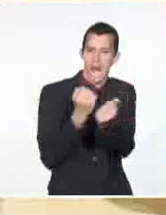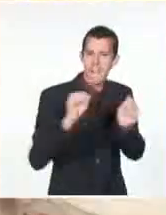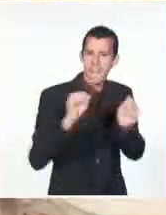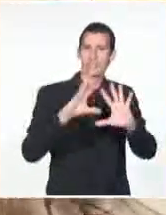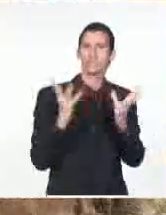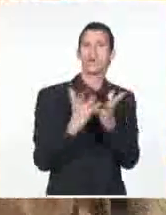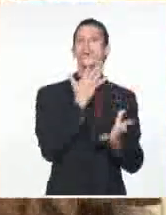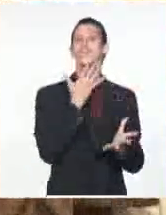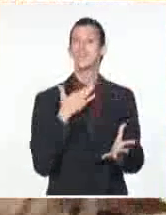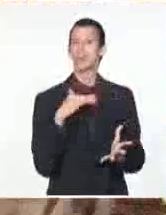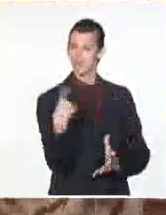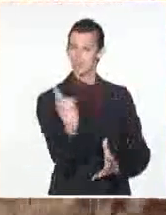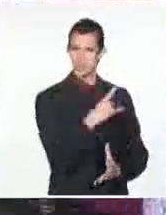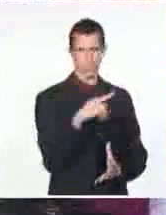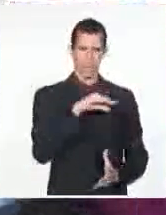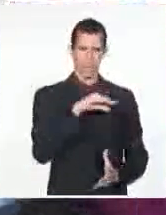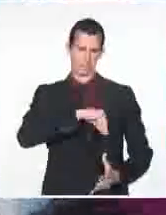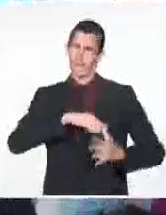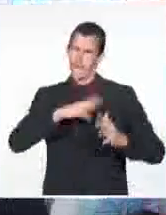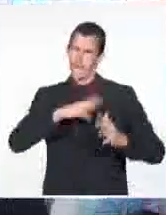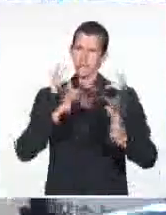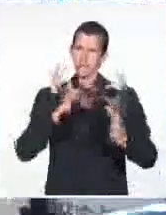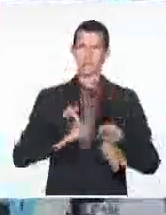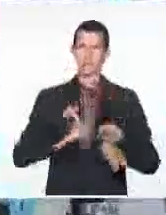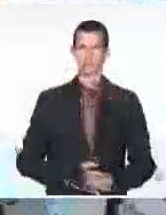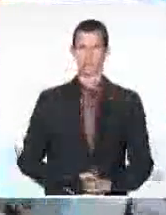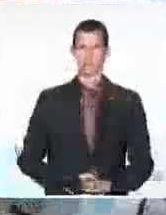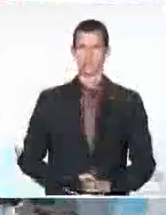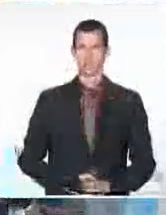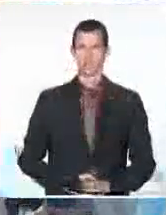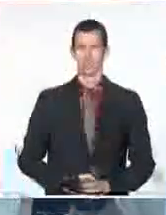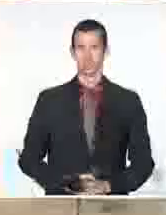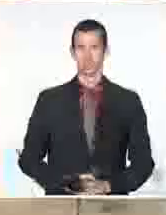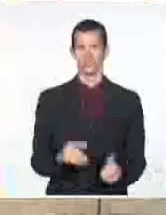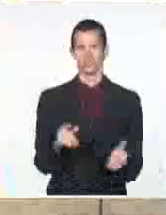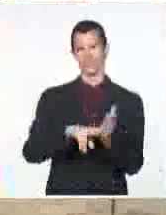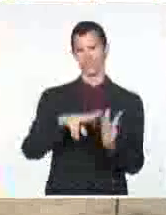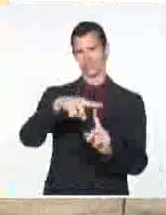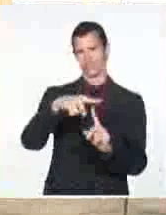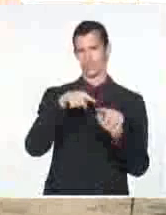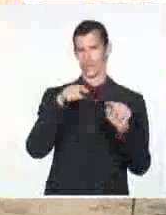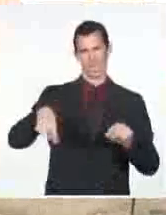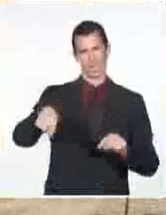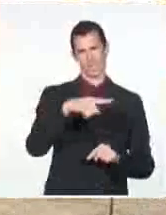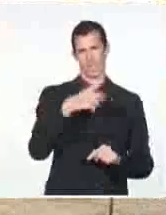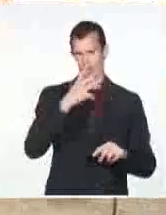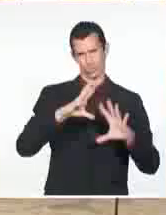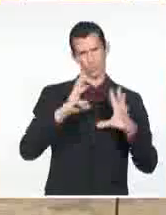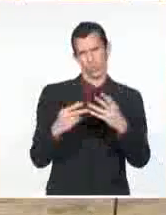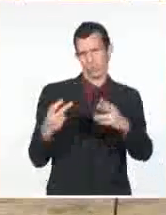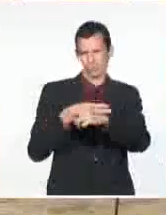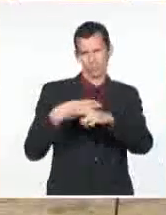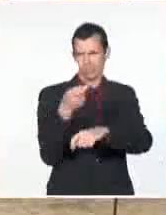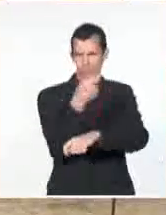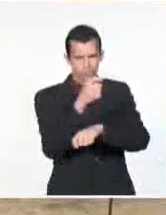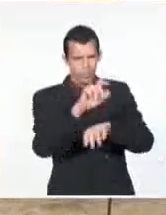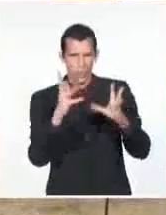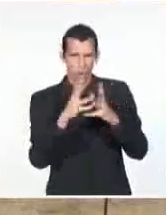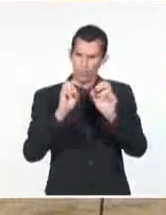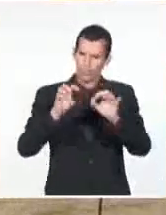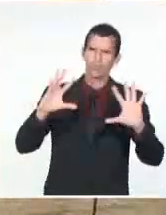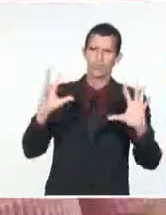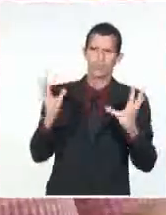68. Los pedagogos tuneros se encuentran comprometidos con la enseñanza y preservación de la historia, por lo que su quehacer